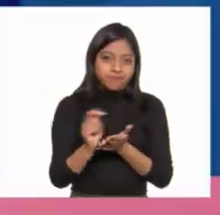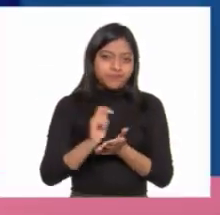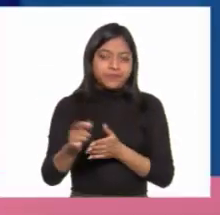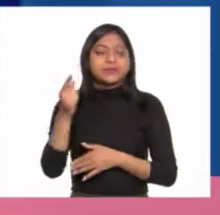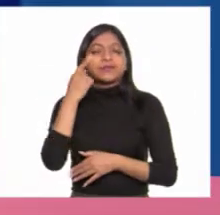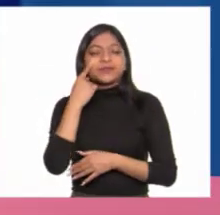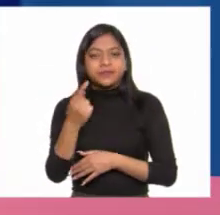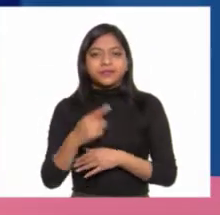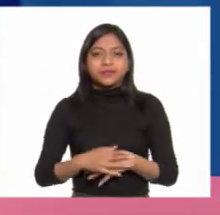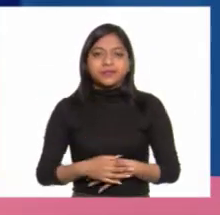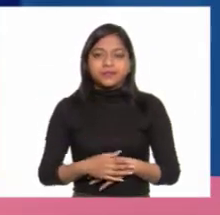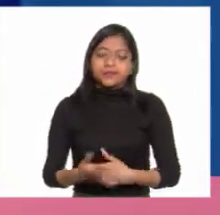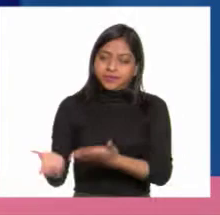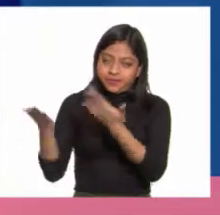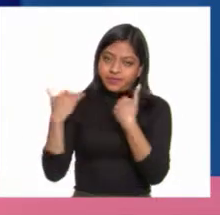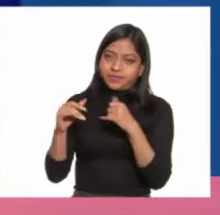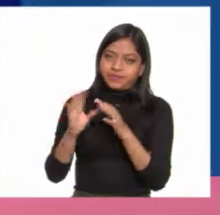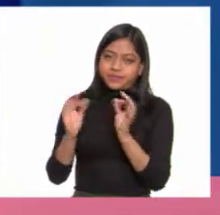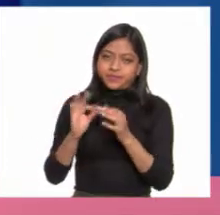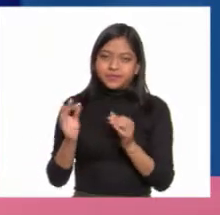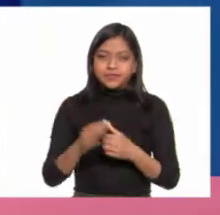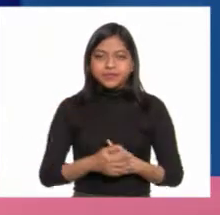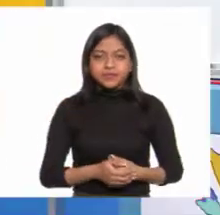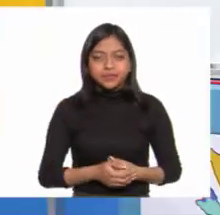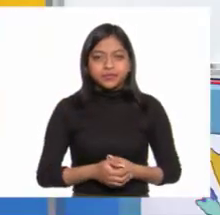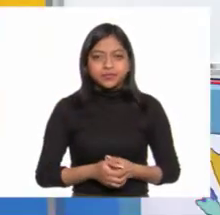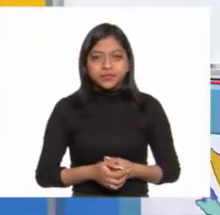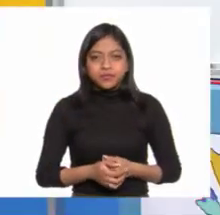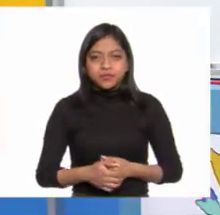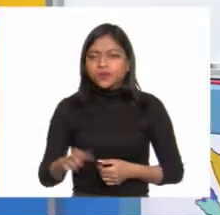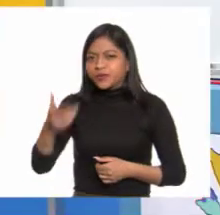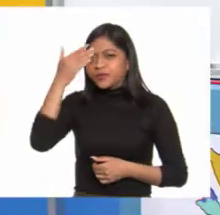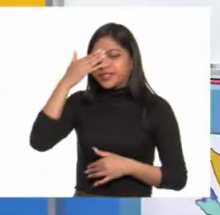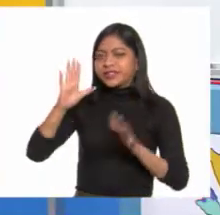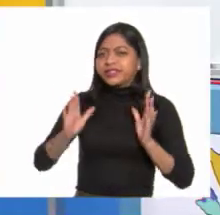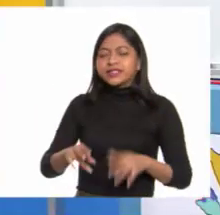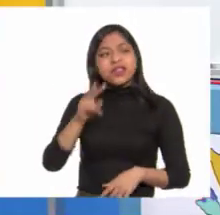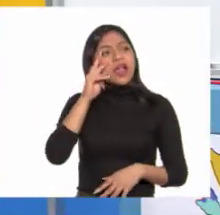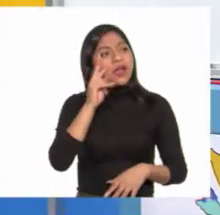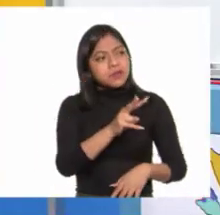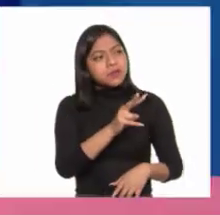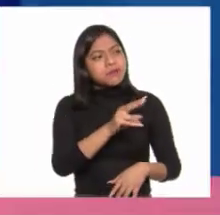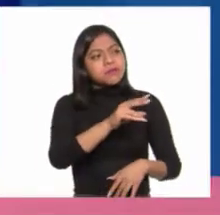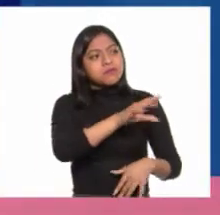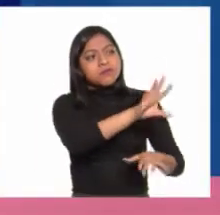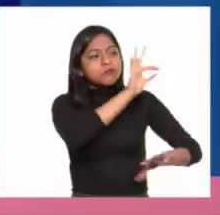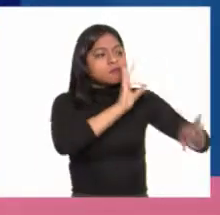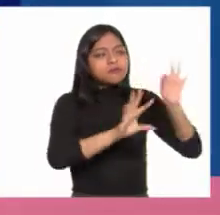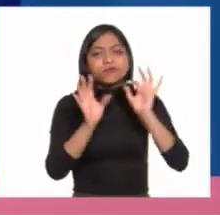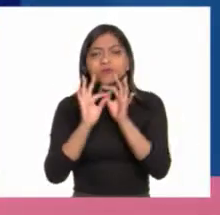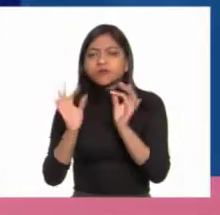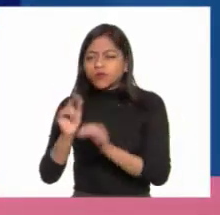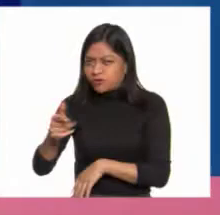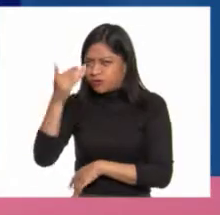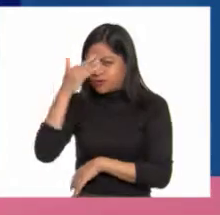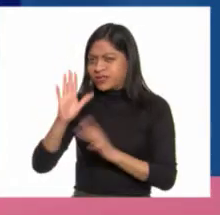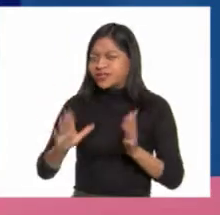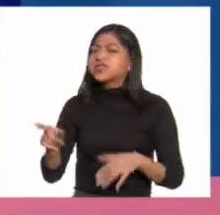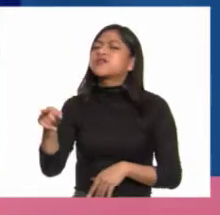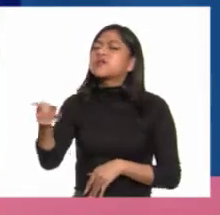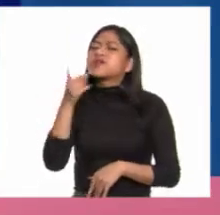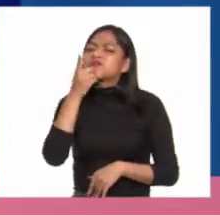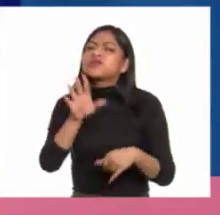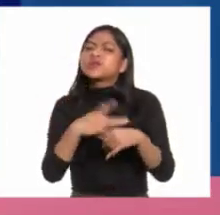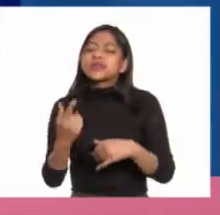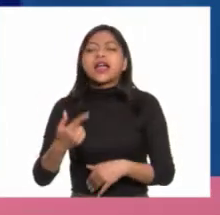Fíjate, cuéntame un poquito, Ton, ¿por qué consideras tú que ya sabes hacer descripciones? Ah, claro, profesor. Es que en cuarto